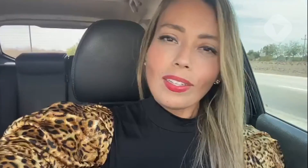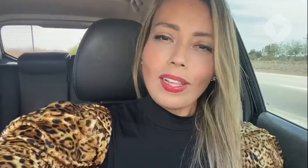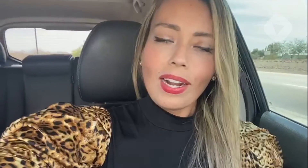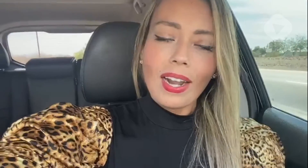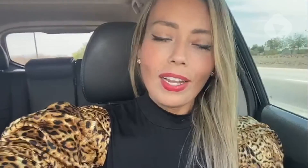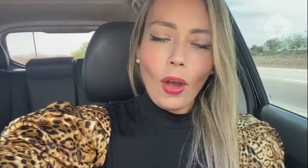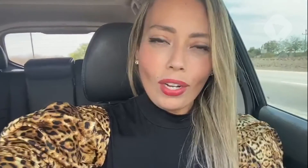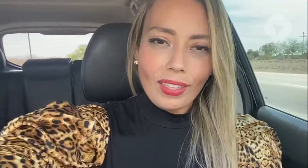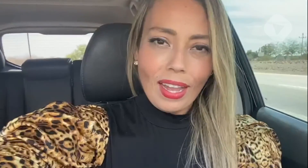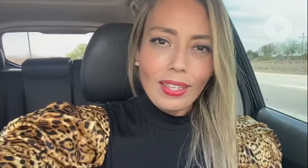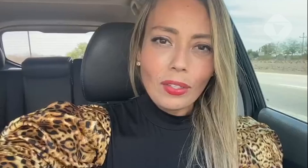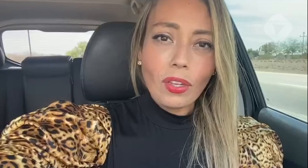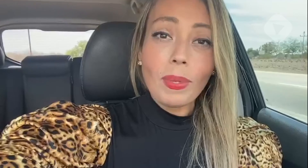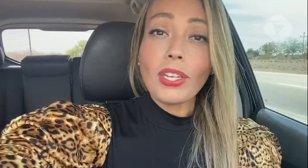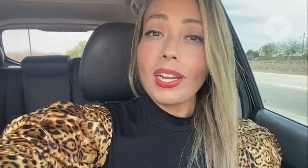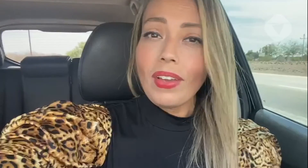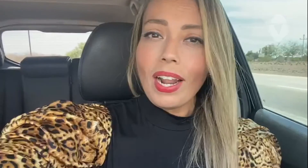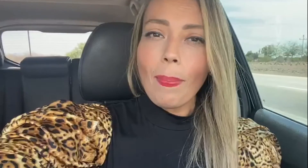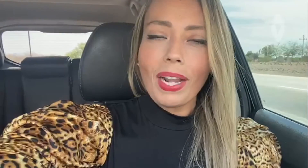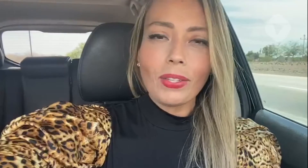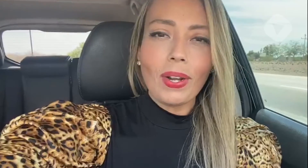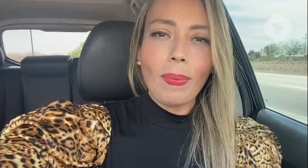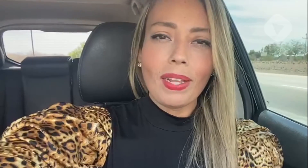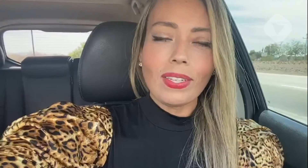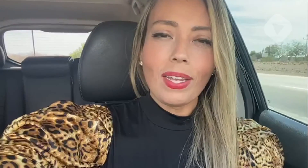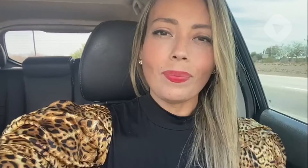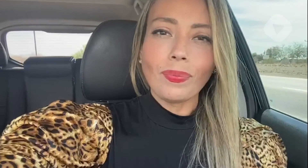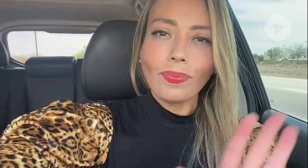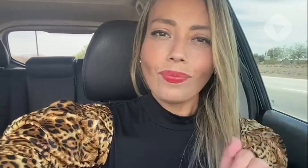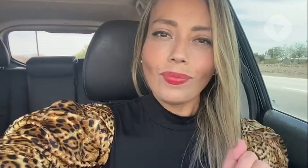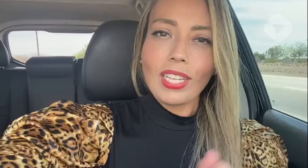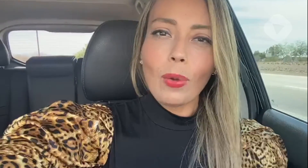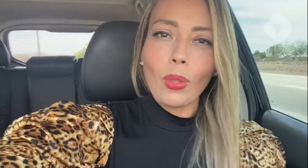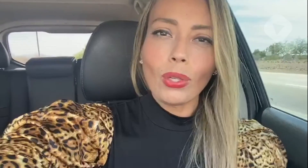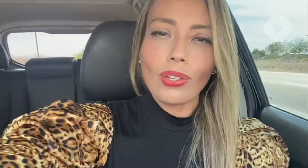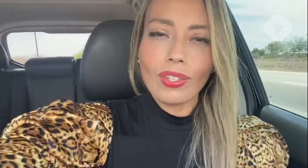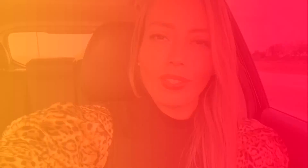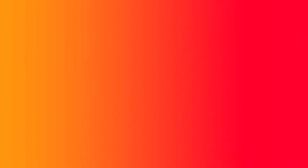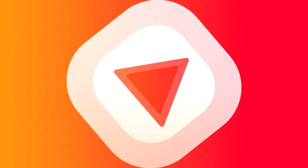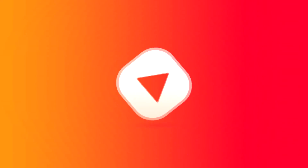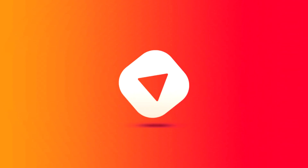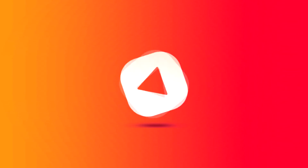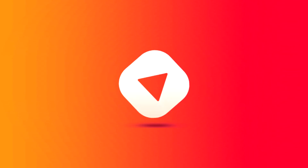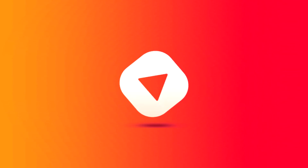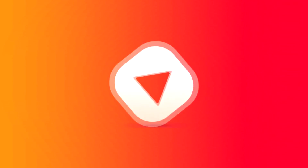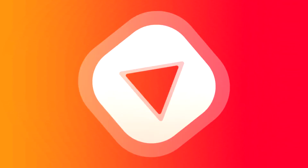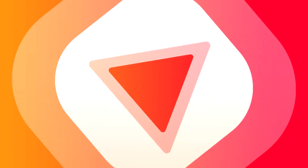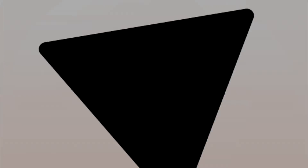Esa es la gran incógnita. Soy Michelle Rivera para Zona MLC. Saludos.